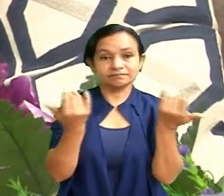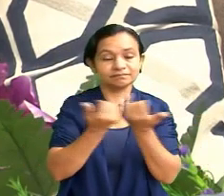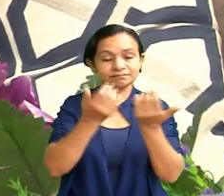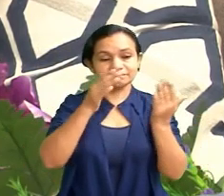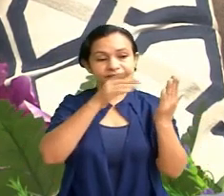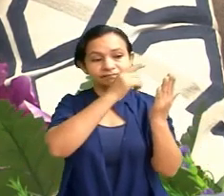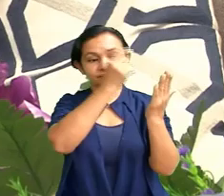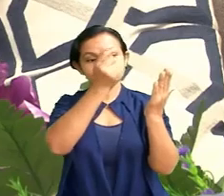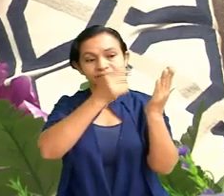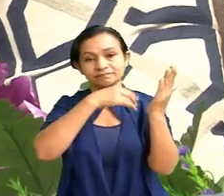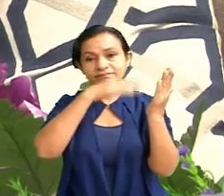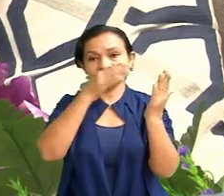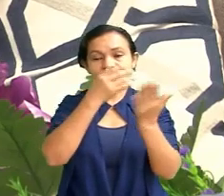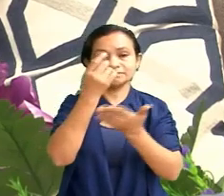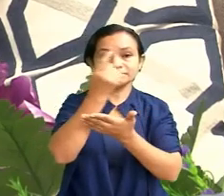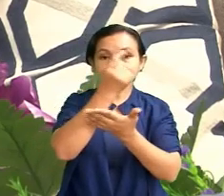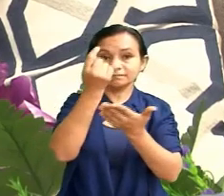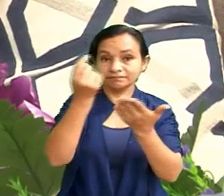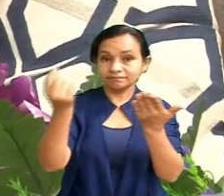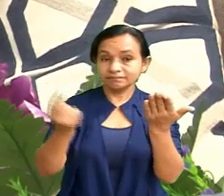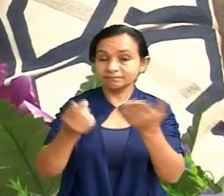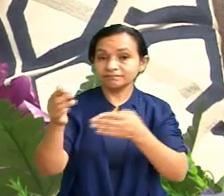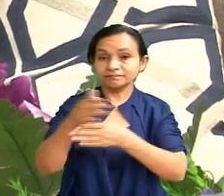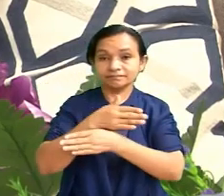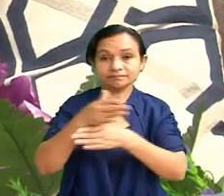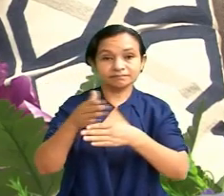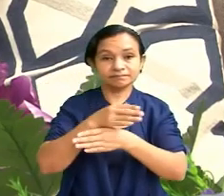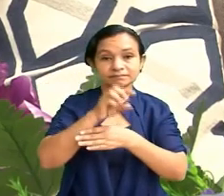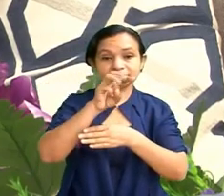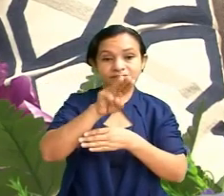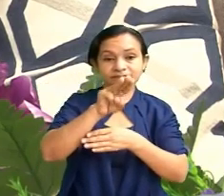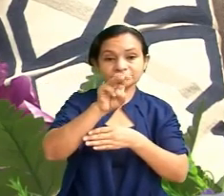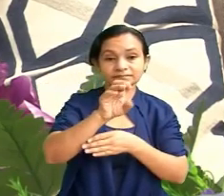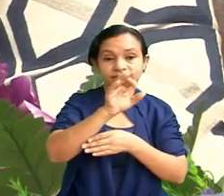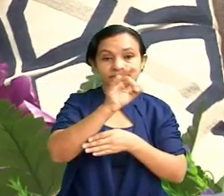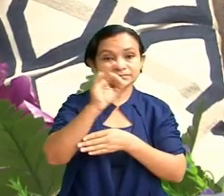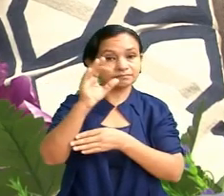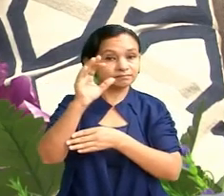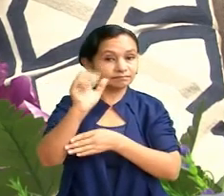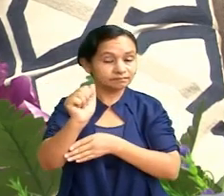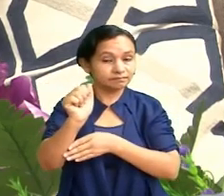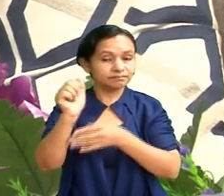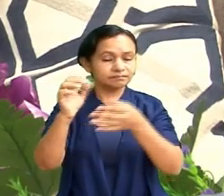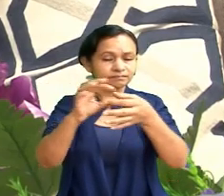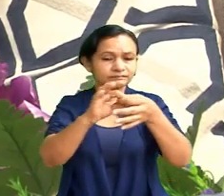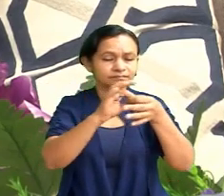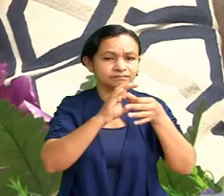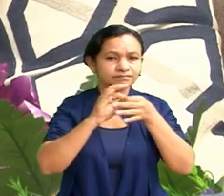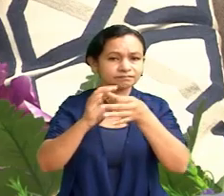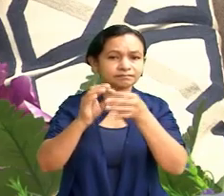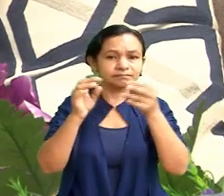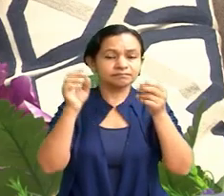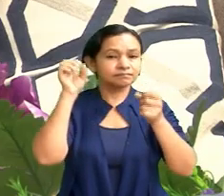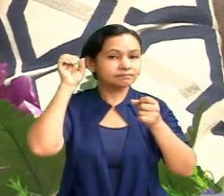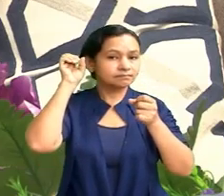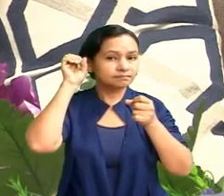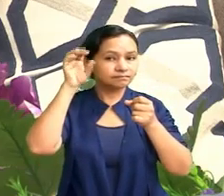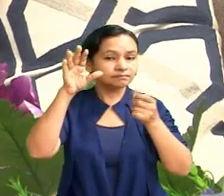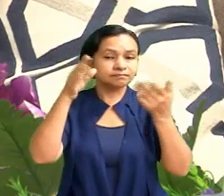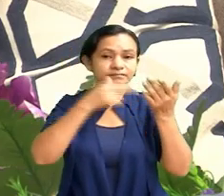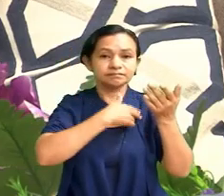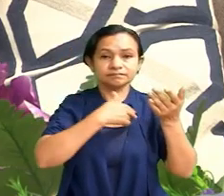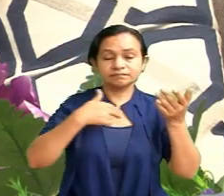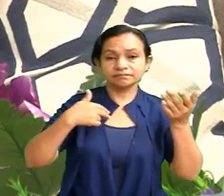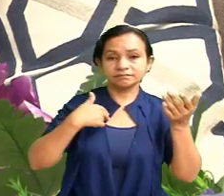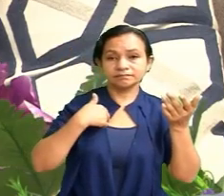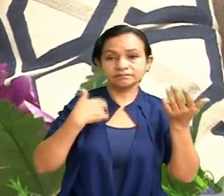pintura dibujo etcétera y también con el mezcla bastante articulación con el intur para lo que es la realización